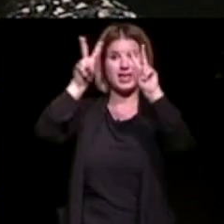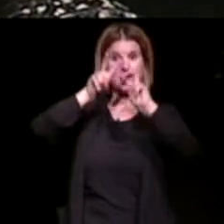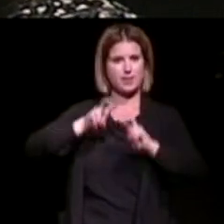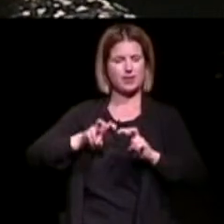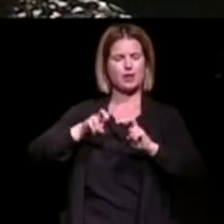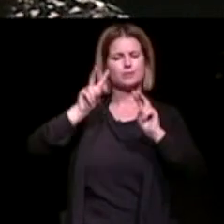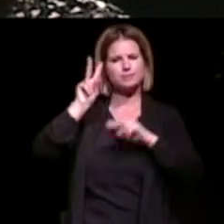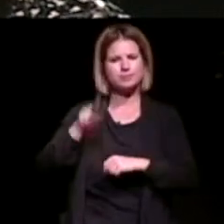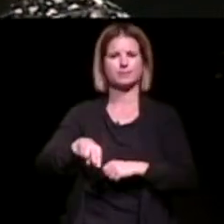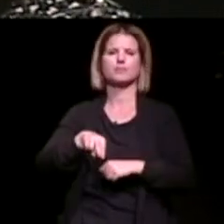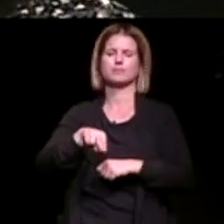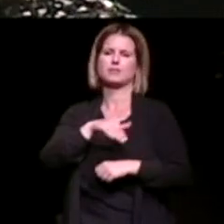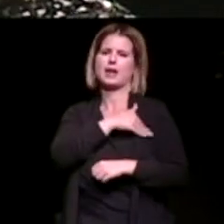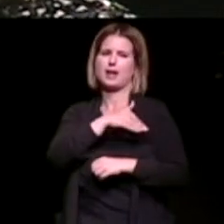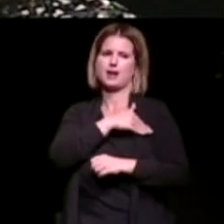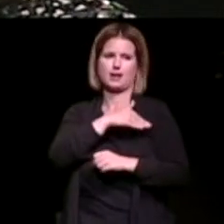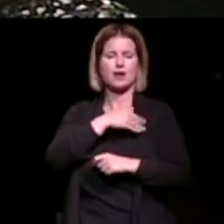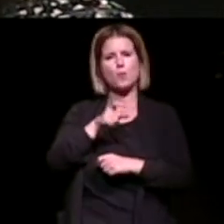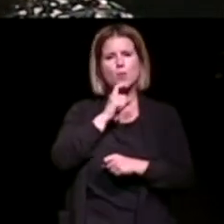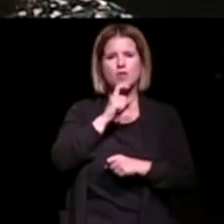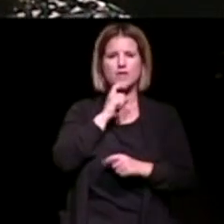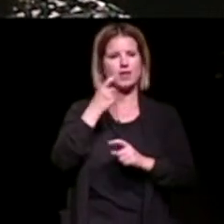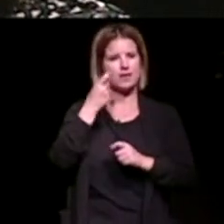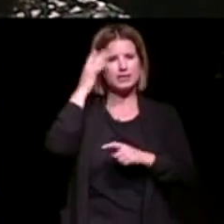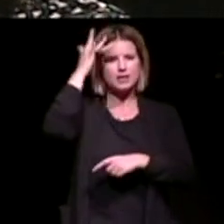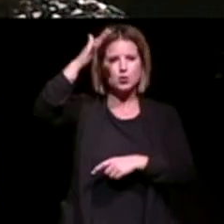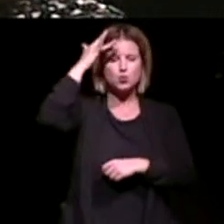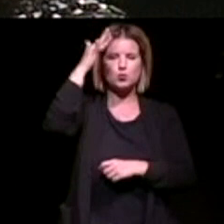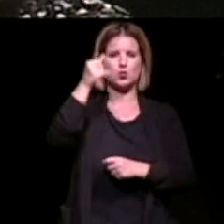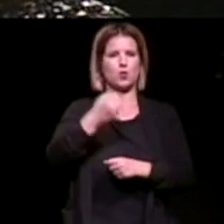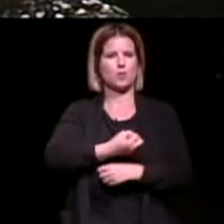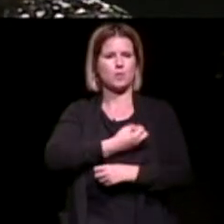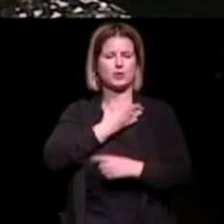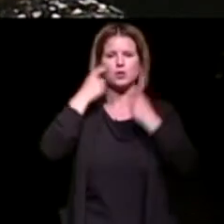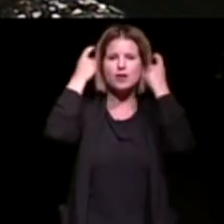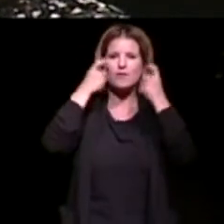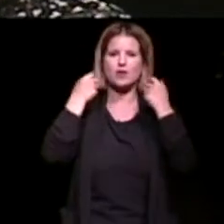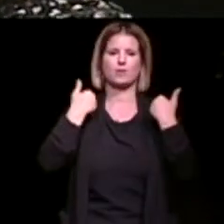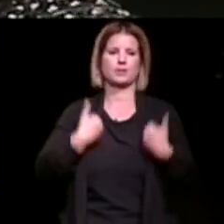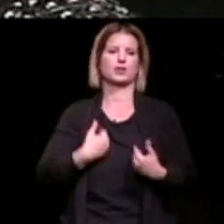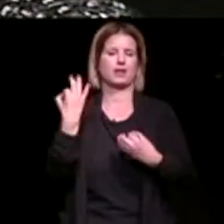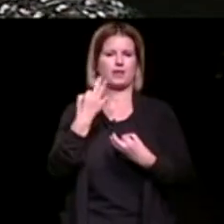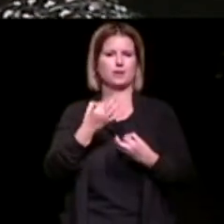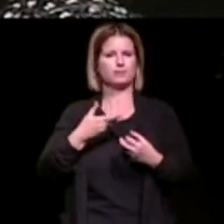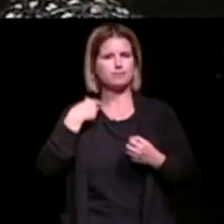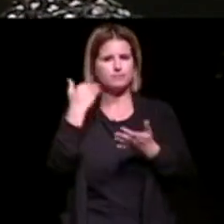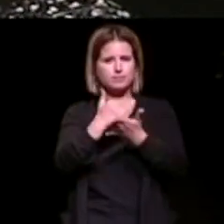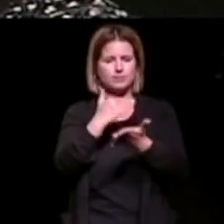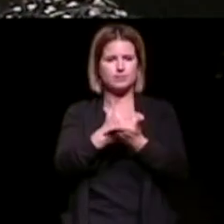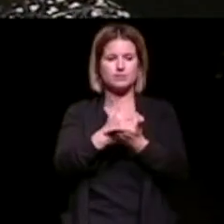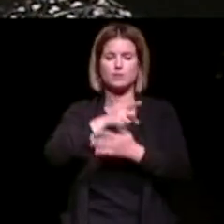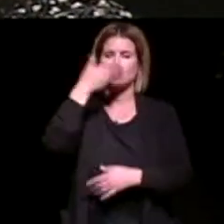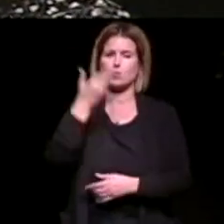es una carrera de fondo en la que hay que poner mucha ilusión pasión y esfuerzo personal es